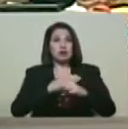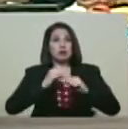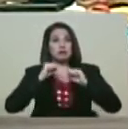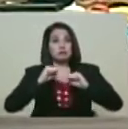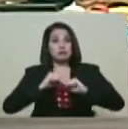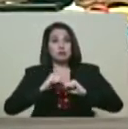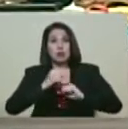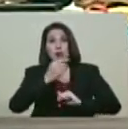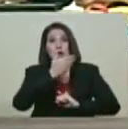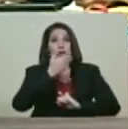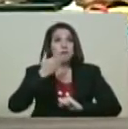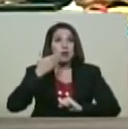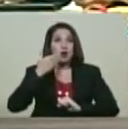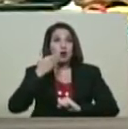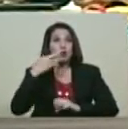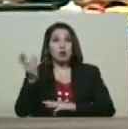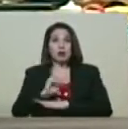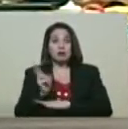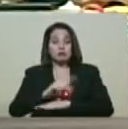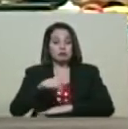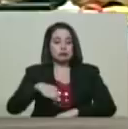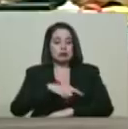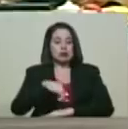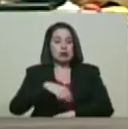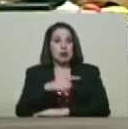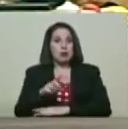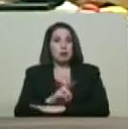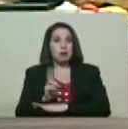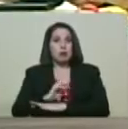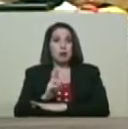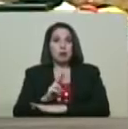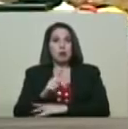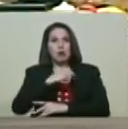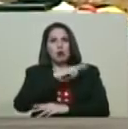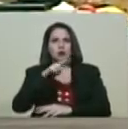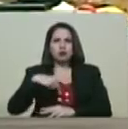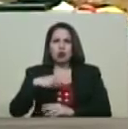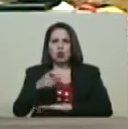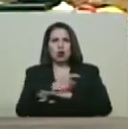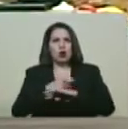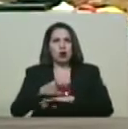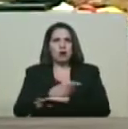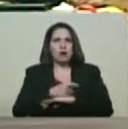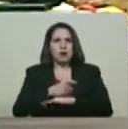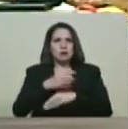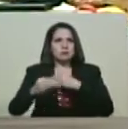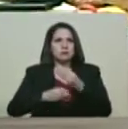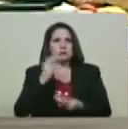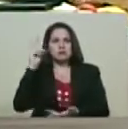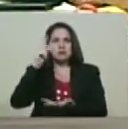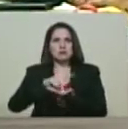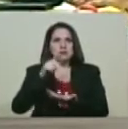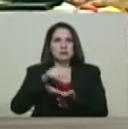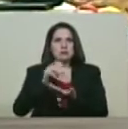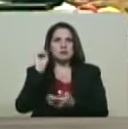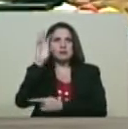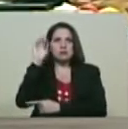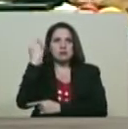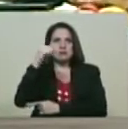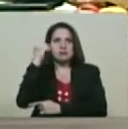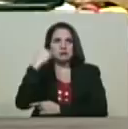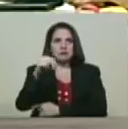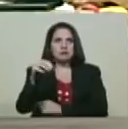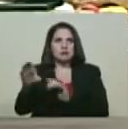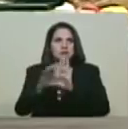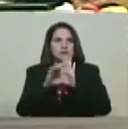el trabajo, acelerar los tiempos, y cuente usted, presidente, con que los gobernadores haremos acto de presencia en la Asamblea Nacional